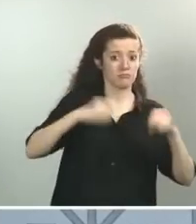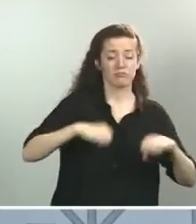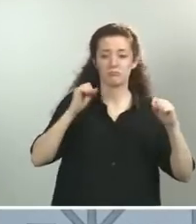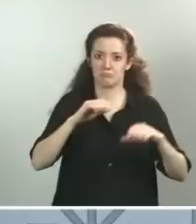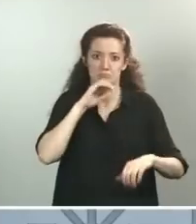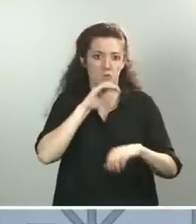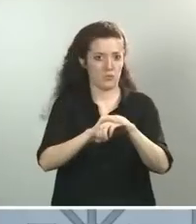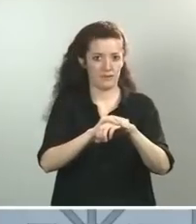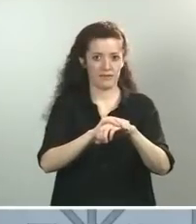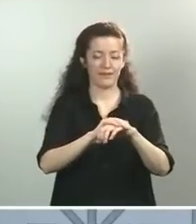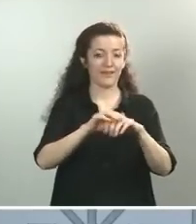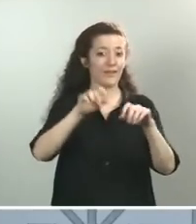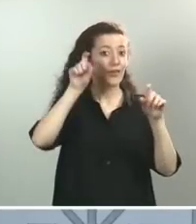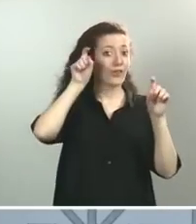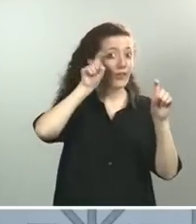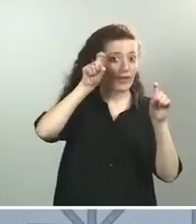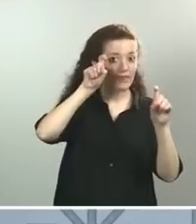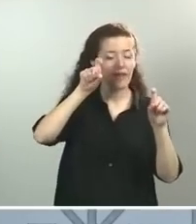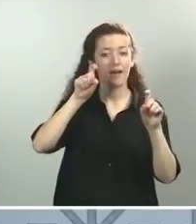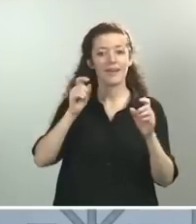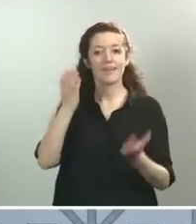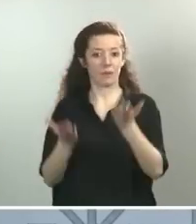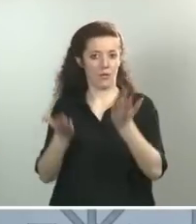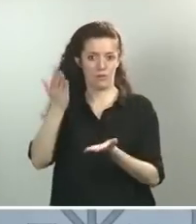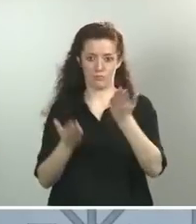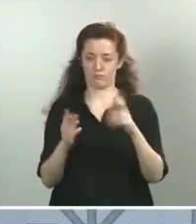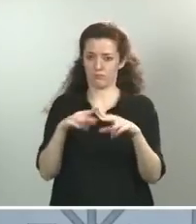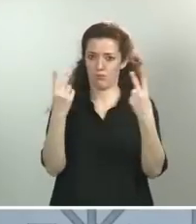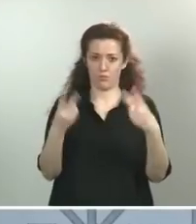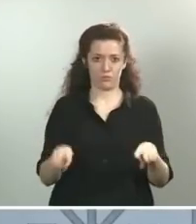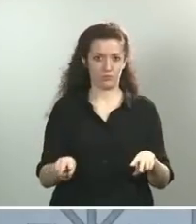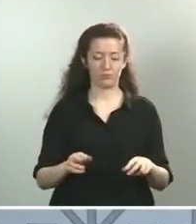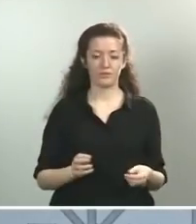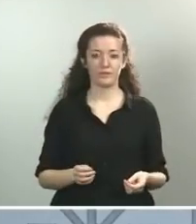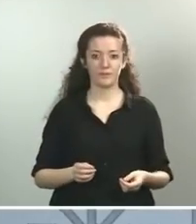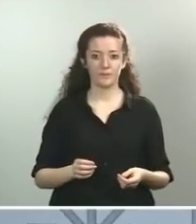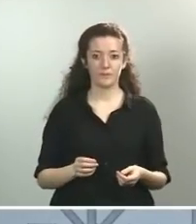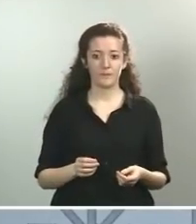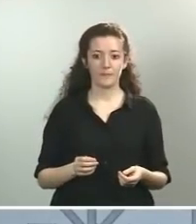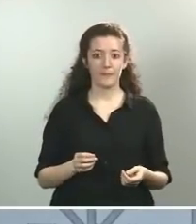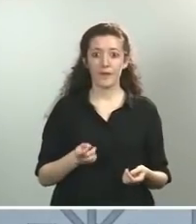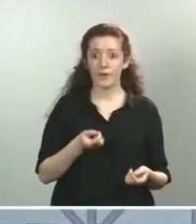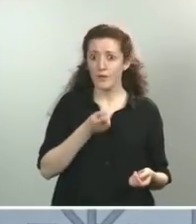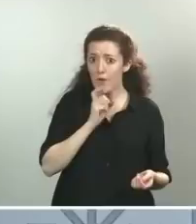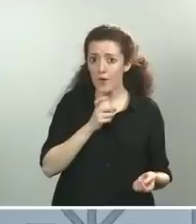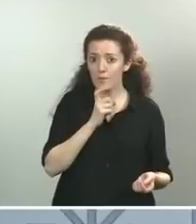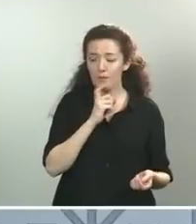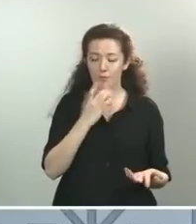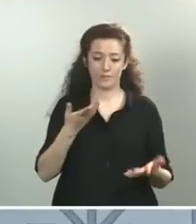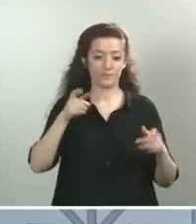Así. Como? Pois, bueno, en docencia non hai que ser